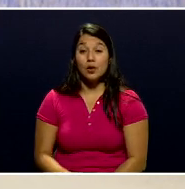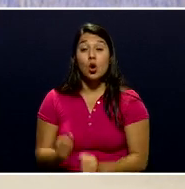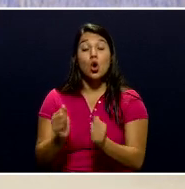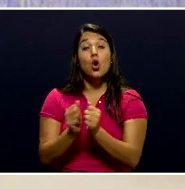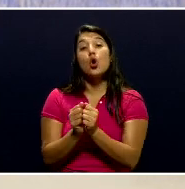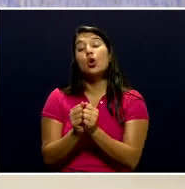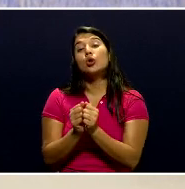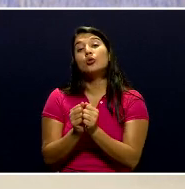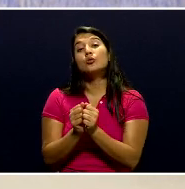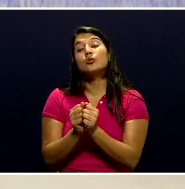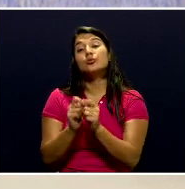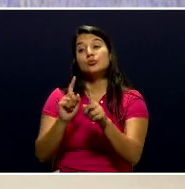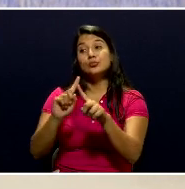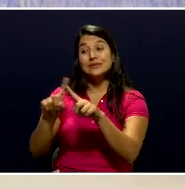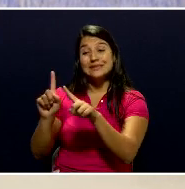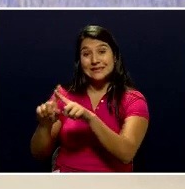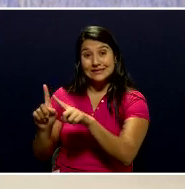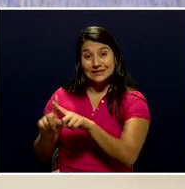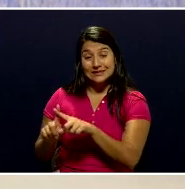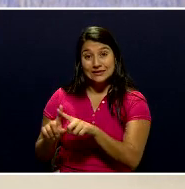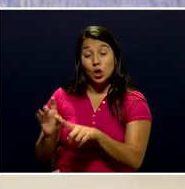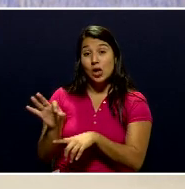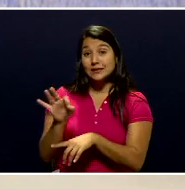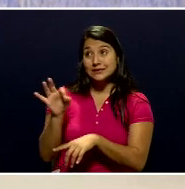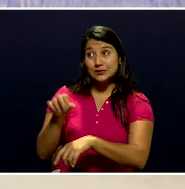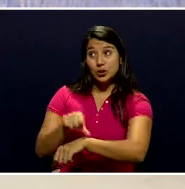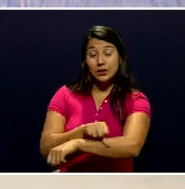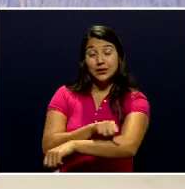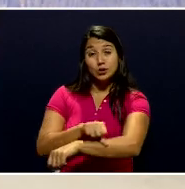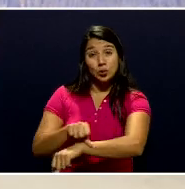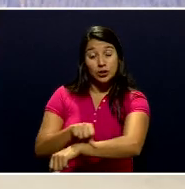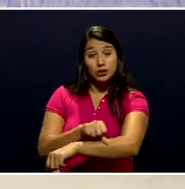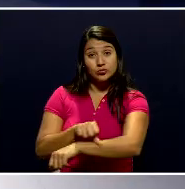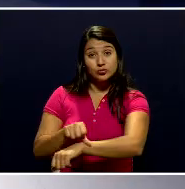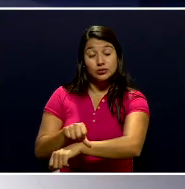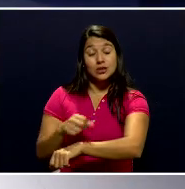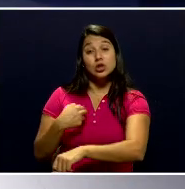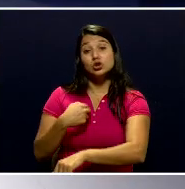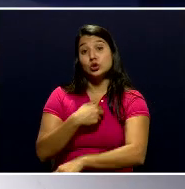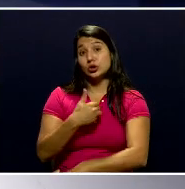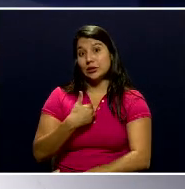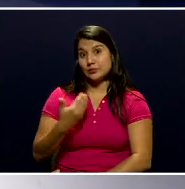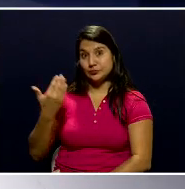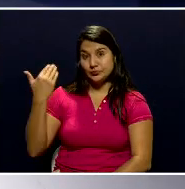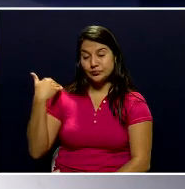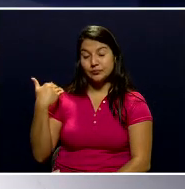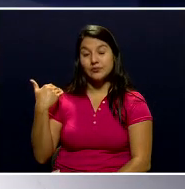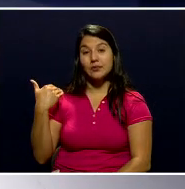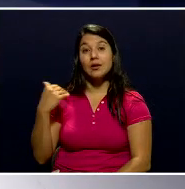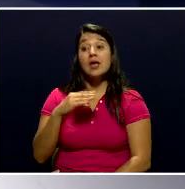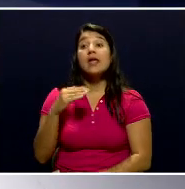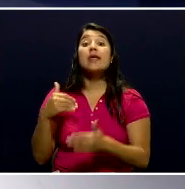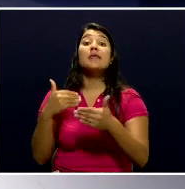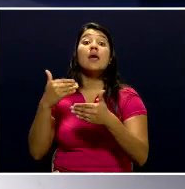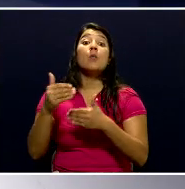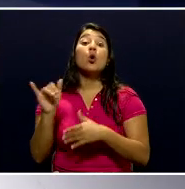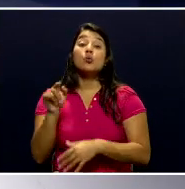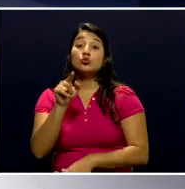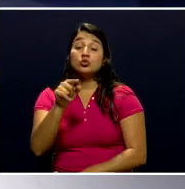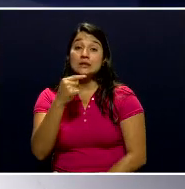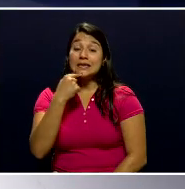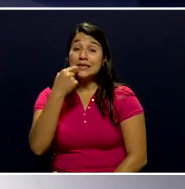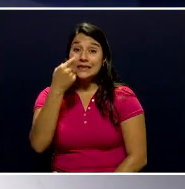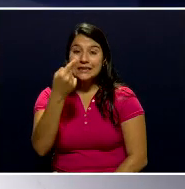con los distintos estilos arquitectónicos que teníamos en esa época. Luego, como dice usted, hay